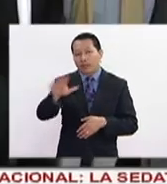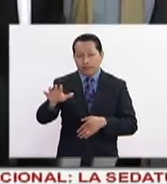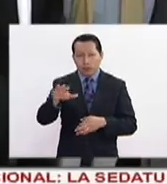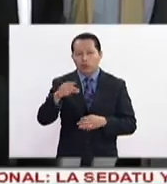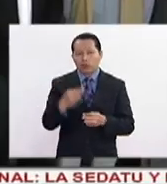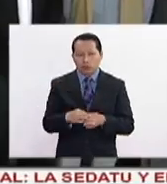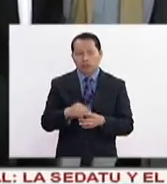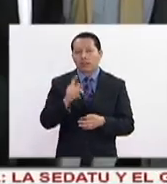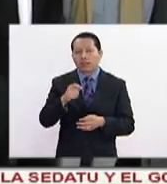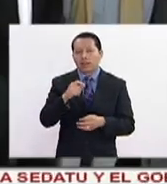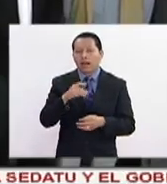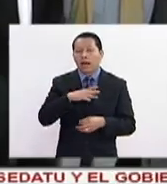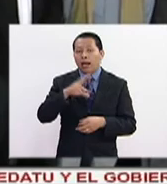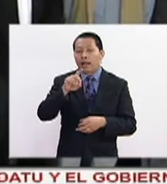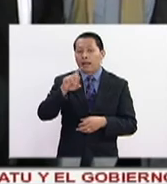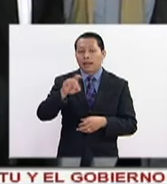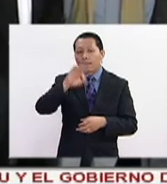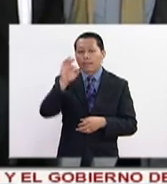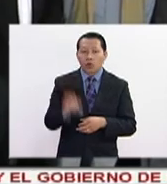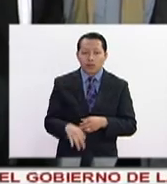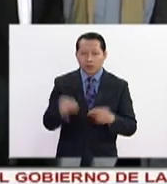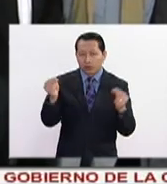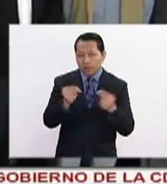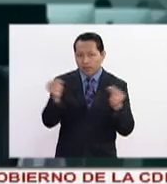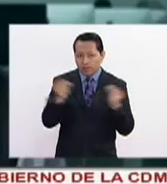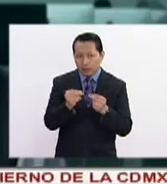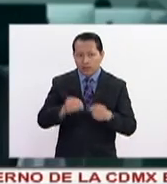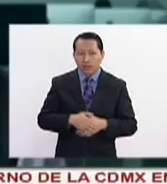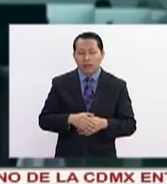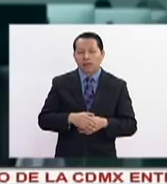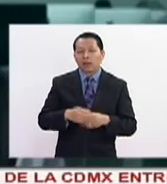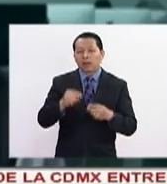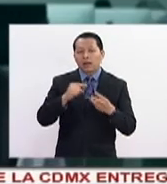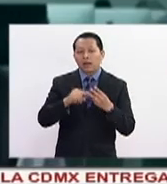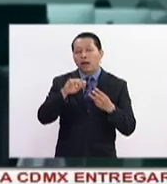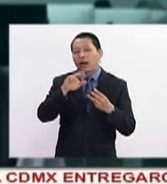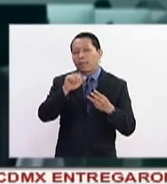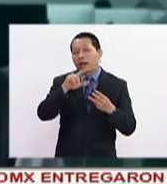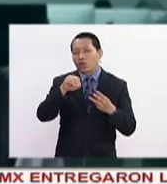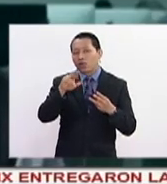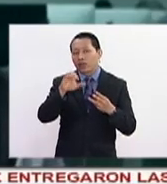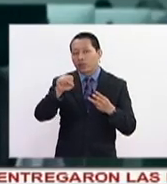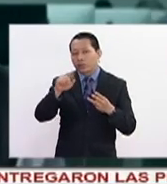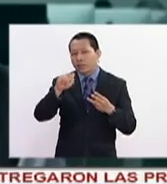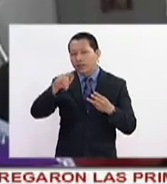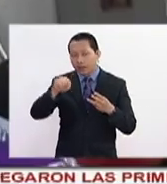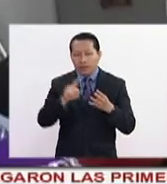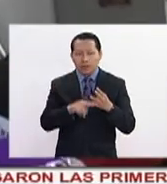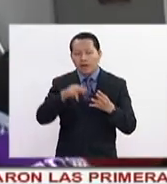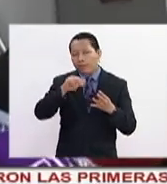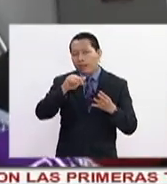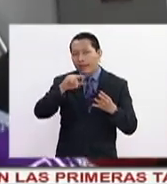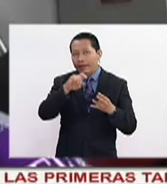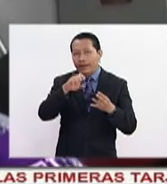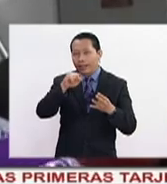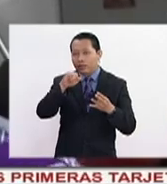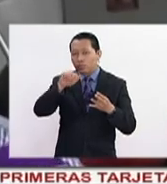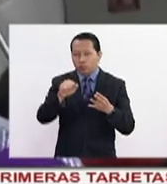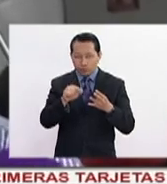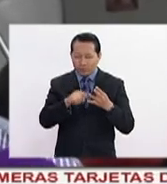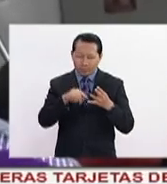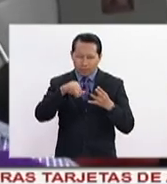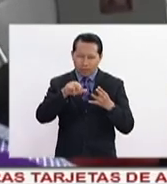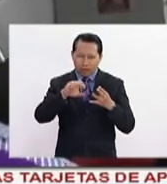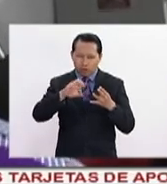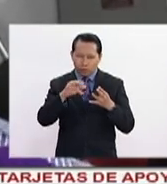269,495, que representan el 30% de lo necesario. Le siguen Armando Ríos Peter y María de Jesús Patricio Martínez